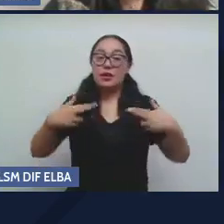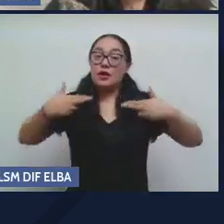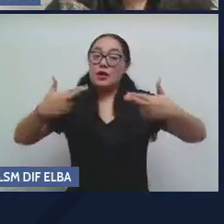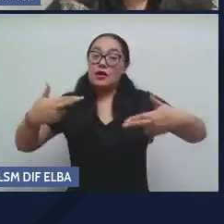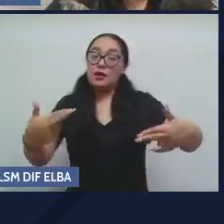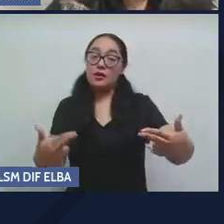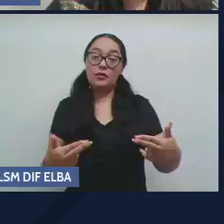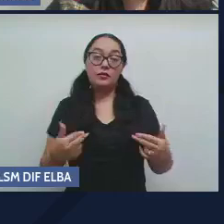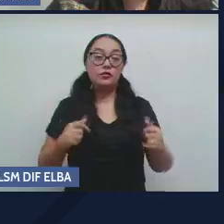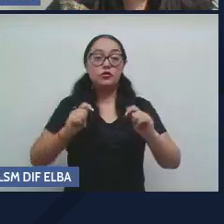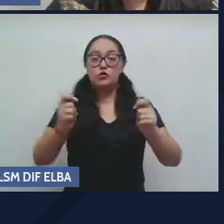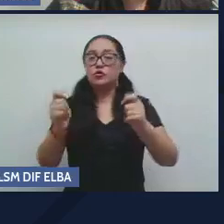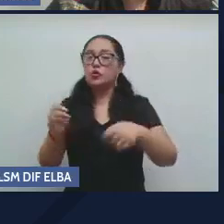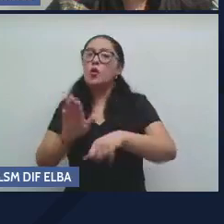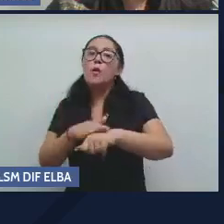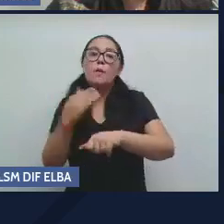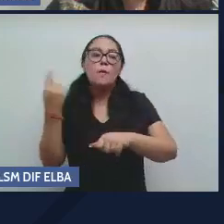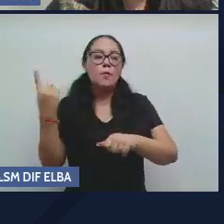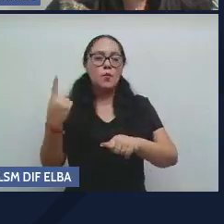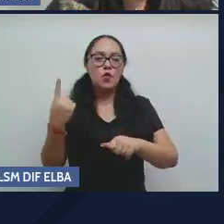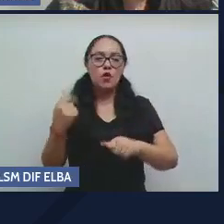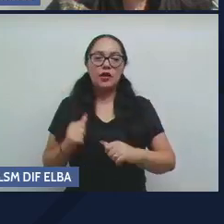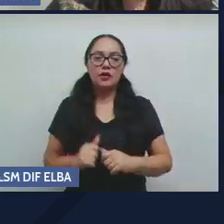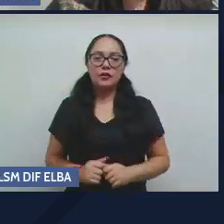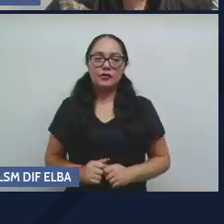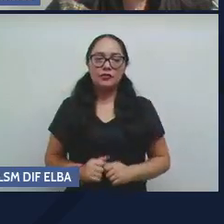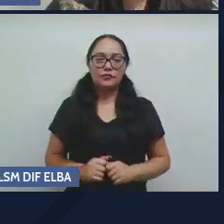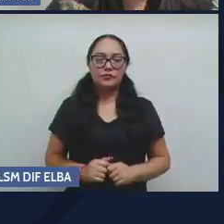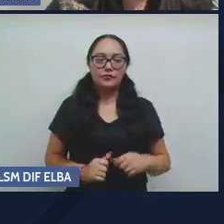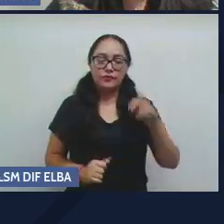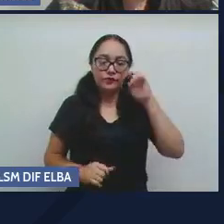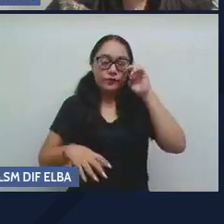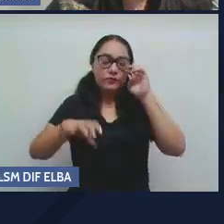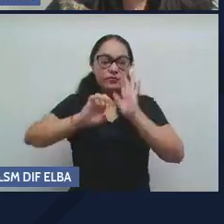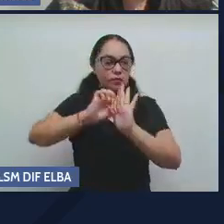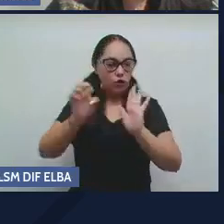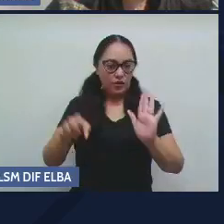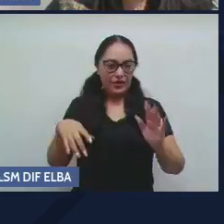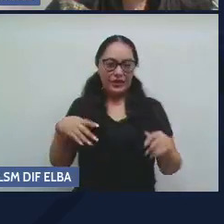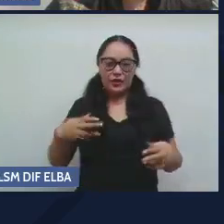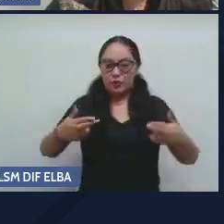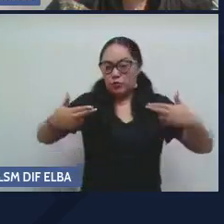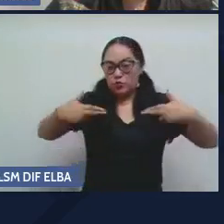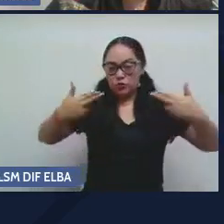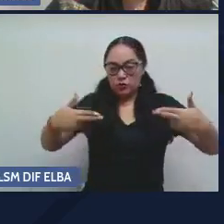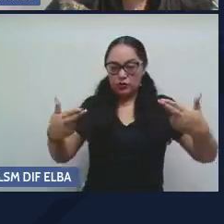porque obviamente si hablamos de herederos universales,